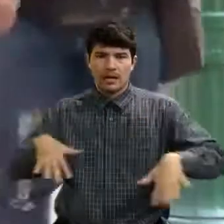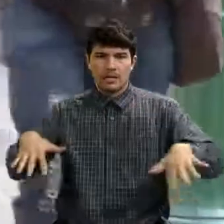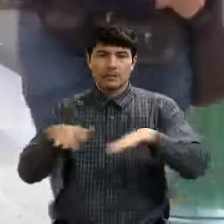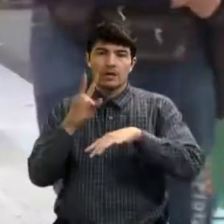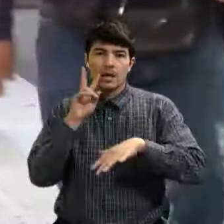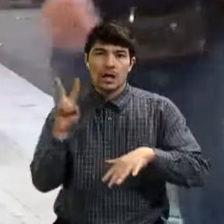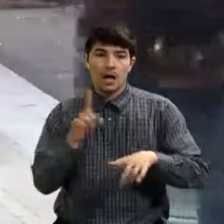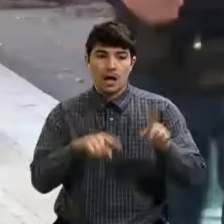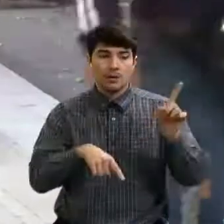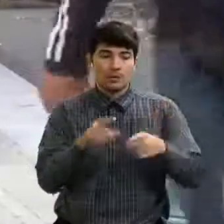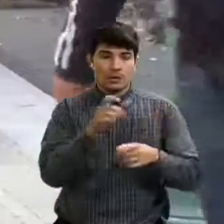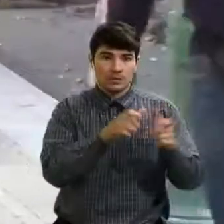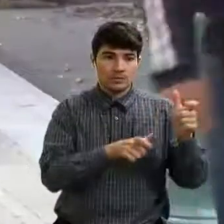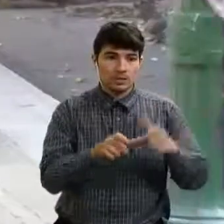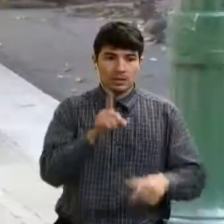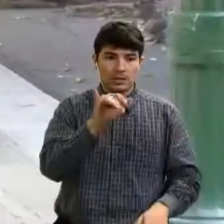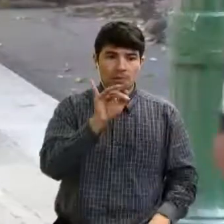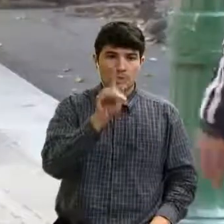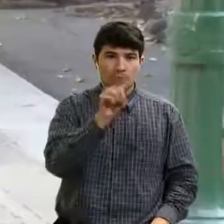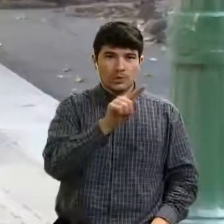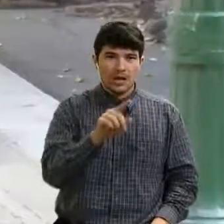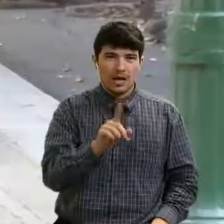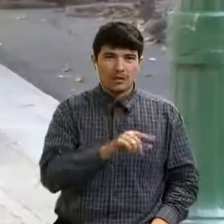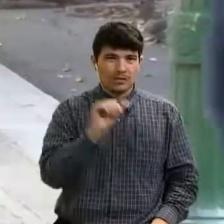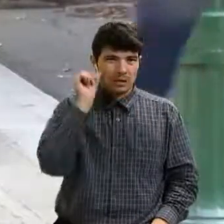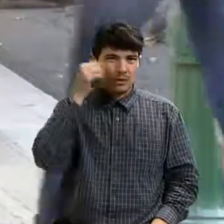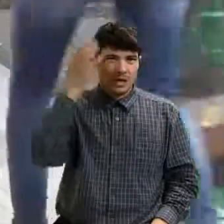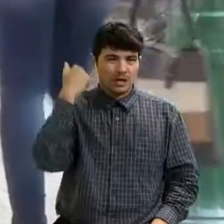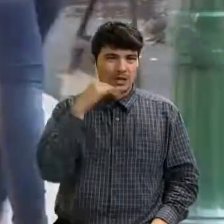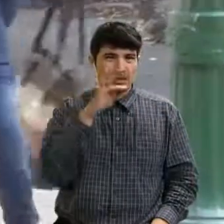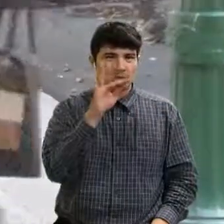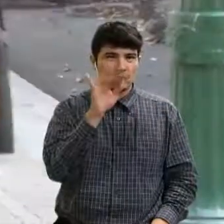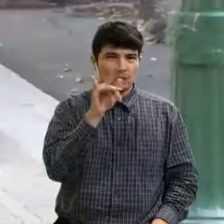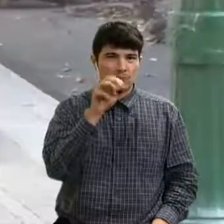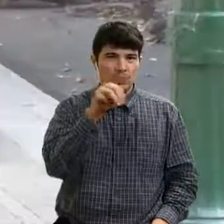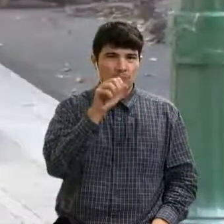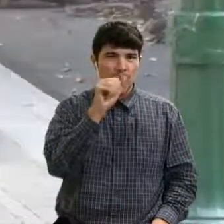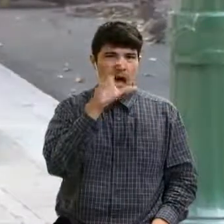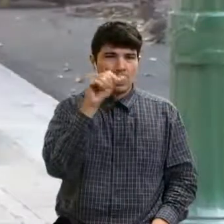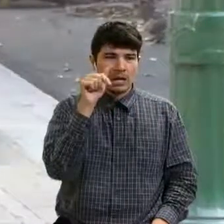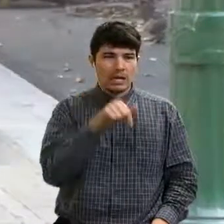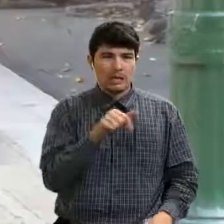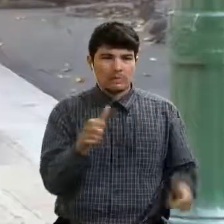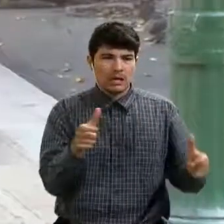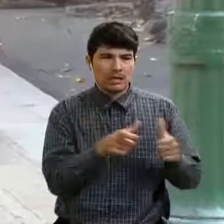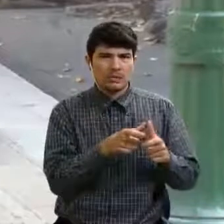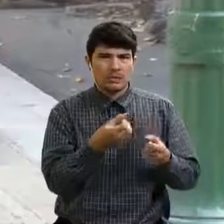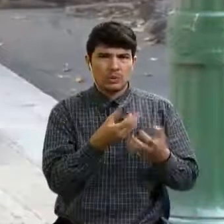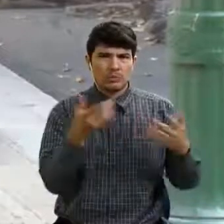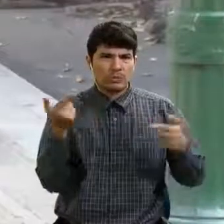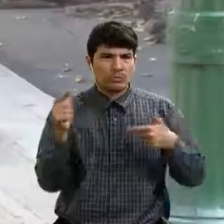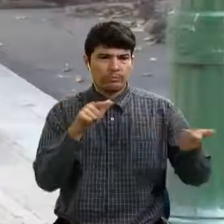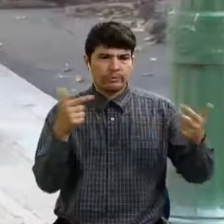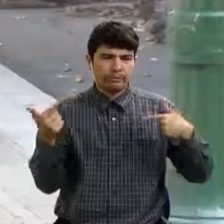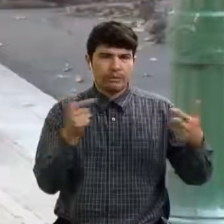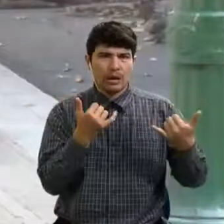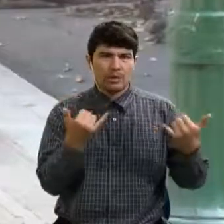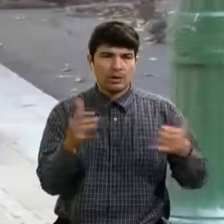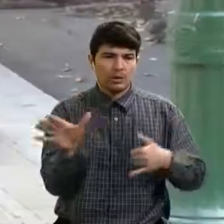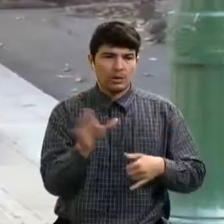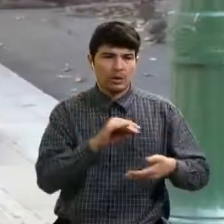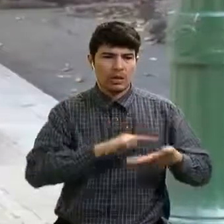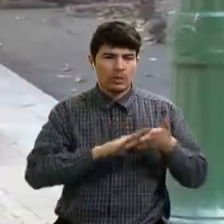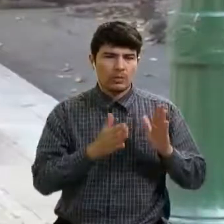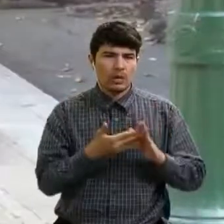diputados han comparado esta situación con la de tumaco que aquí existe un pequeño tumaco por las continuas balaceras que están dejando la población